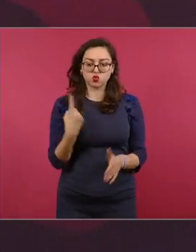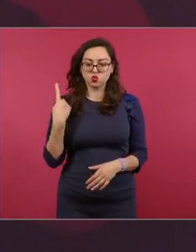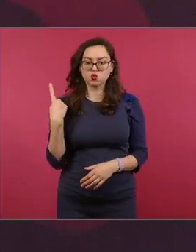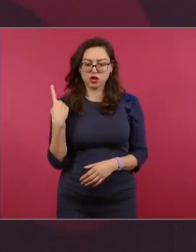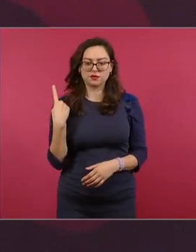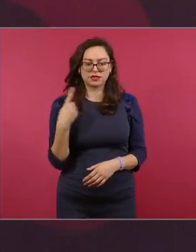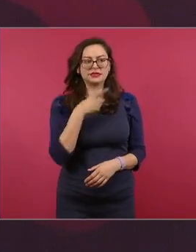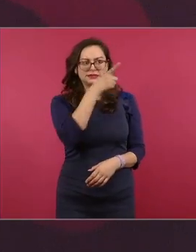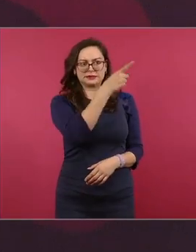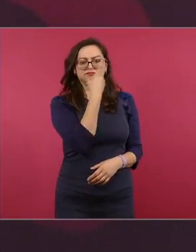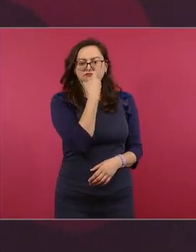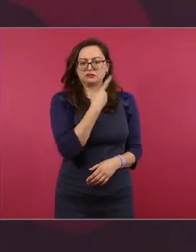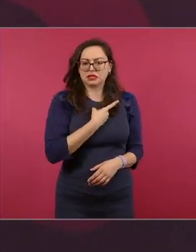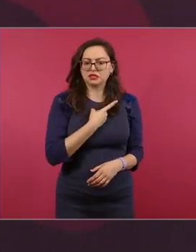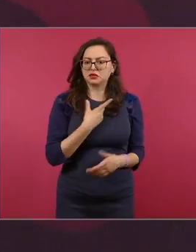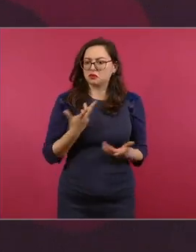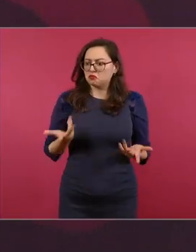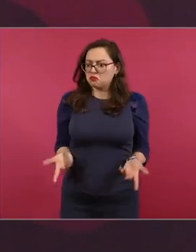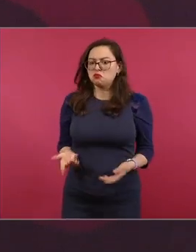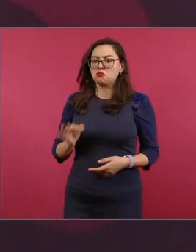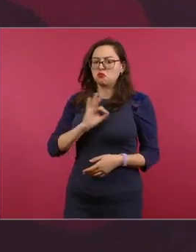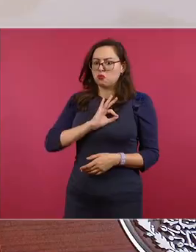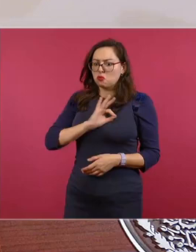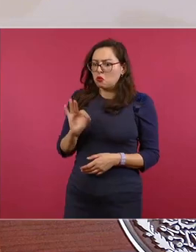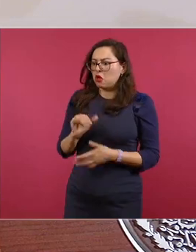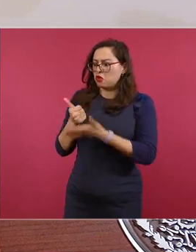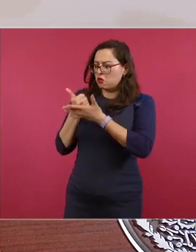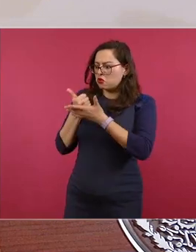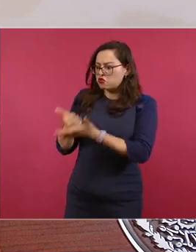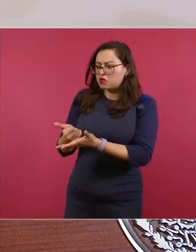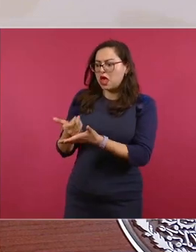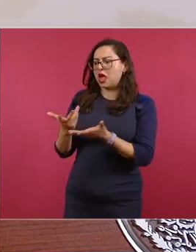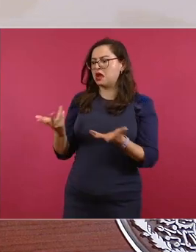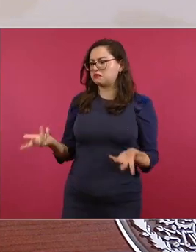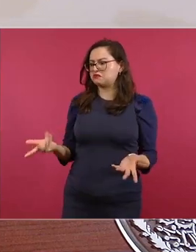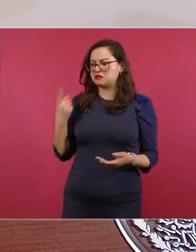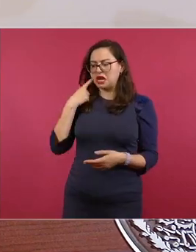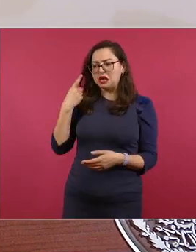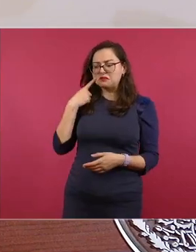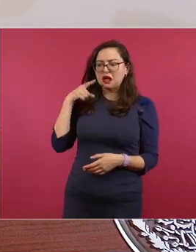que querían darle trato de terroristas